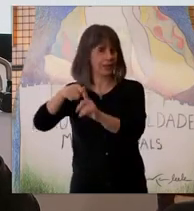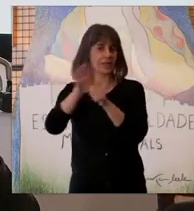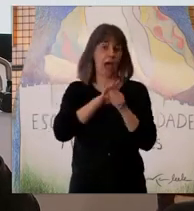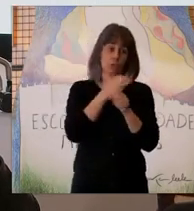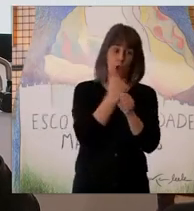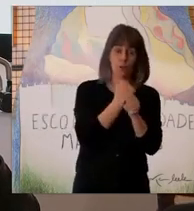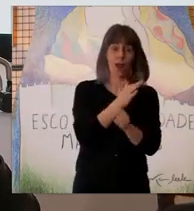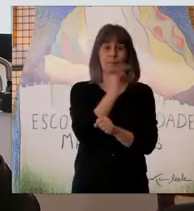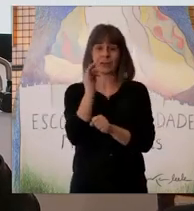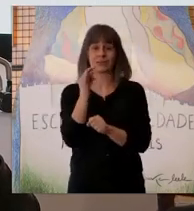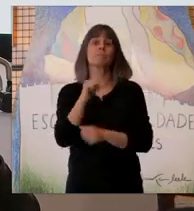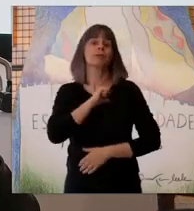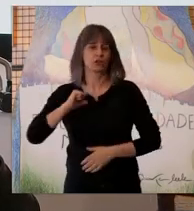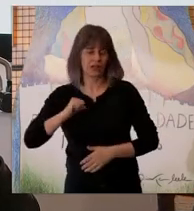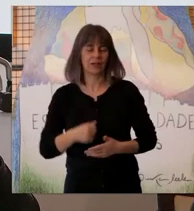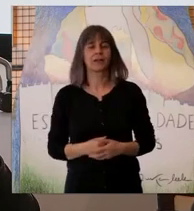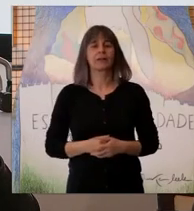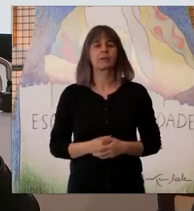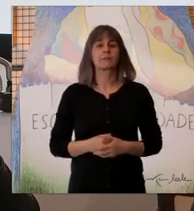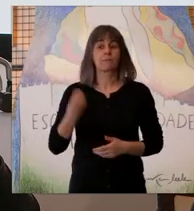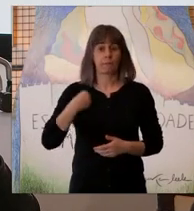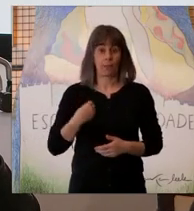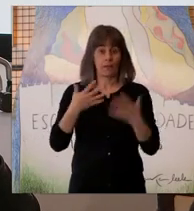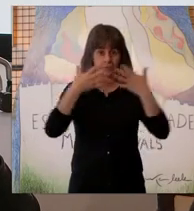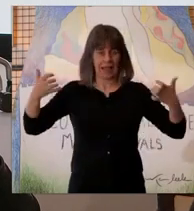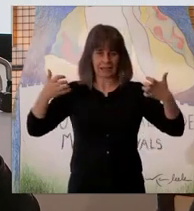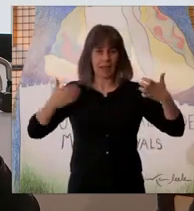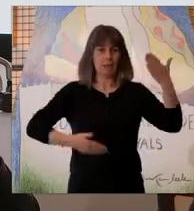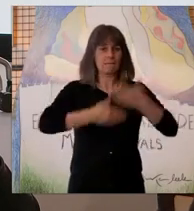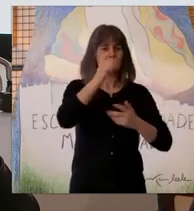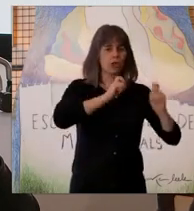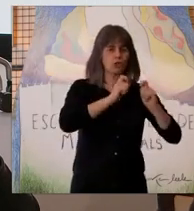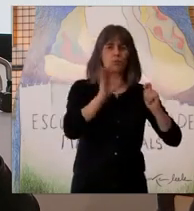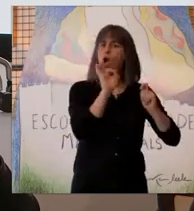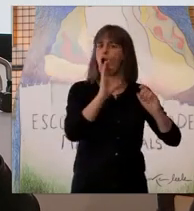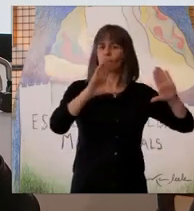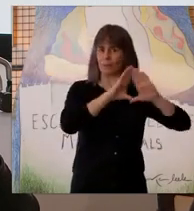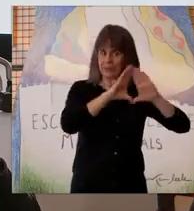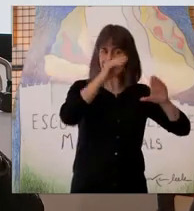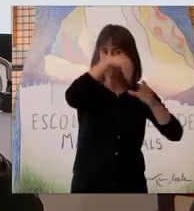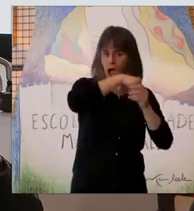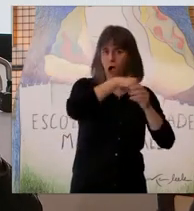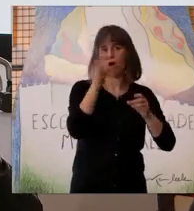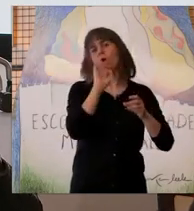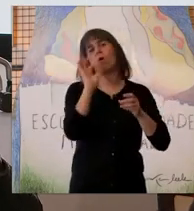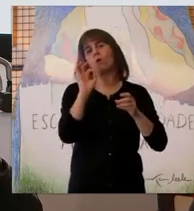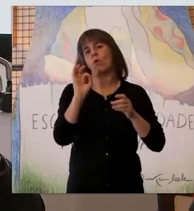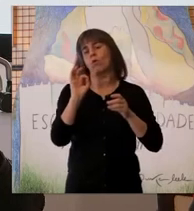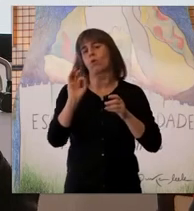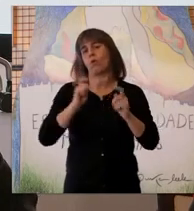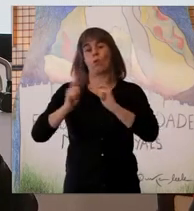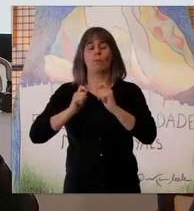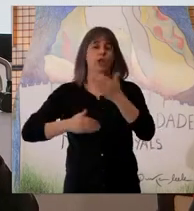comenzaba el periodismo o es feminista o no es periodismo esto es una cita de Ana Pardo